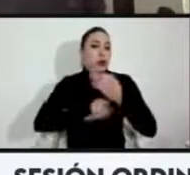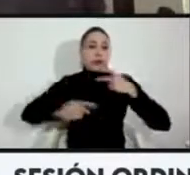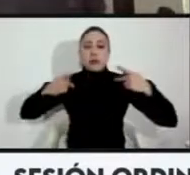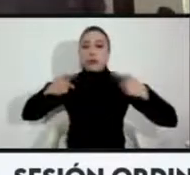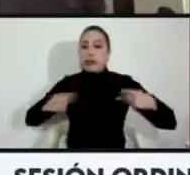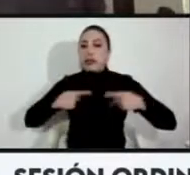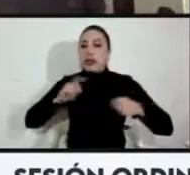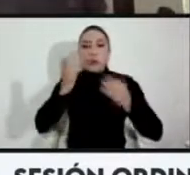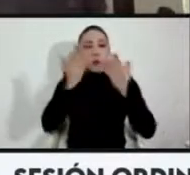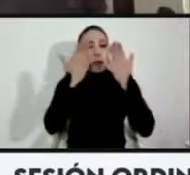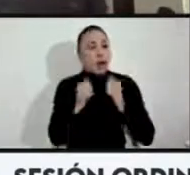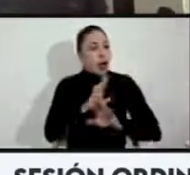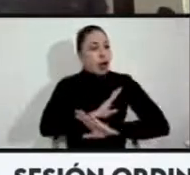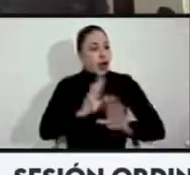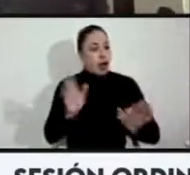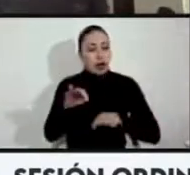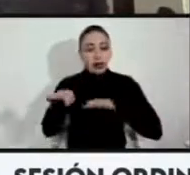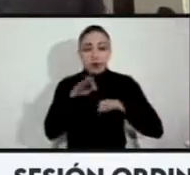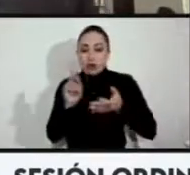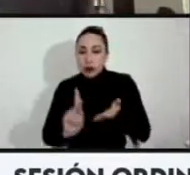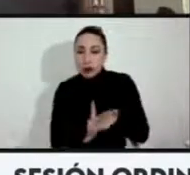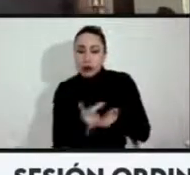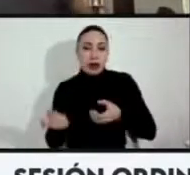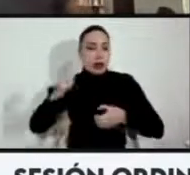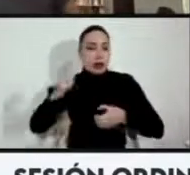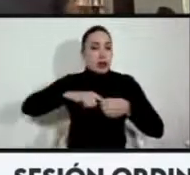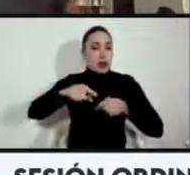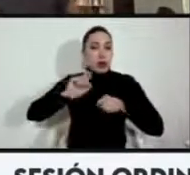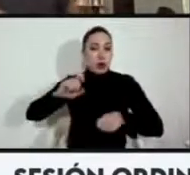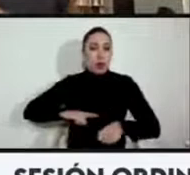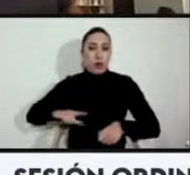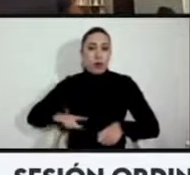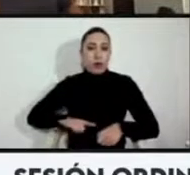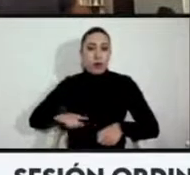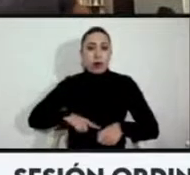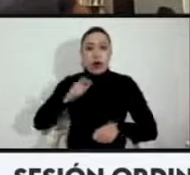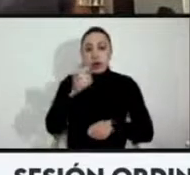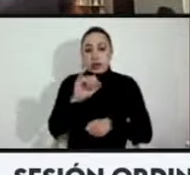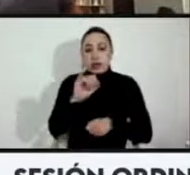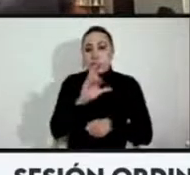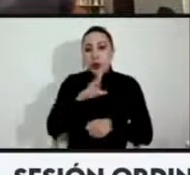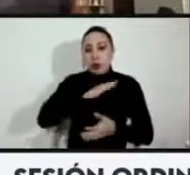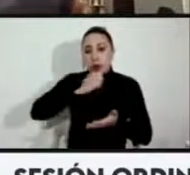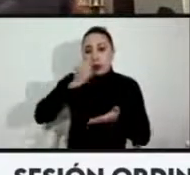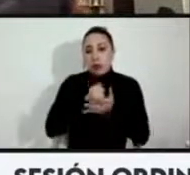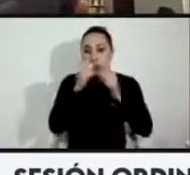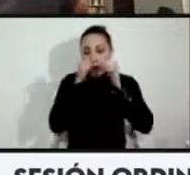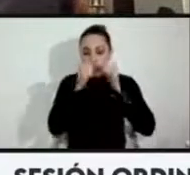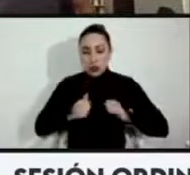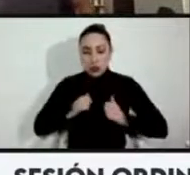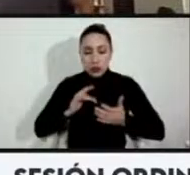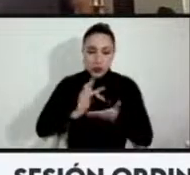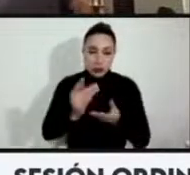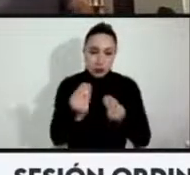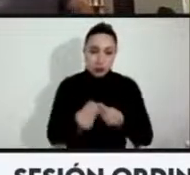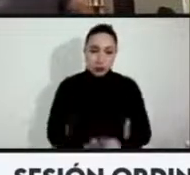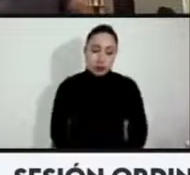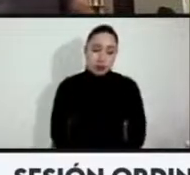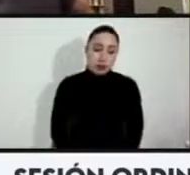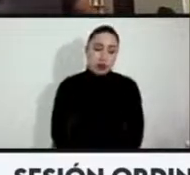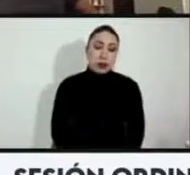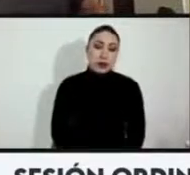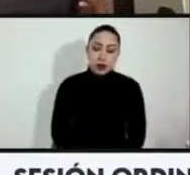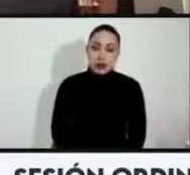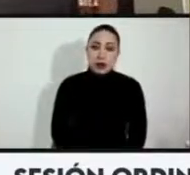va a aparecer cuando ya sea una resolución firme. Por su atención, muchas gracias. Gracias,